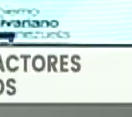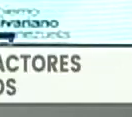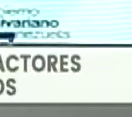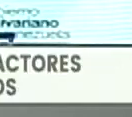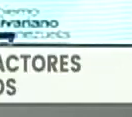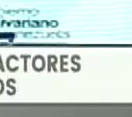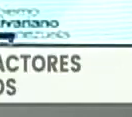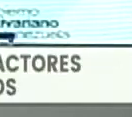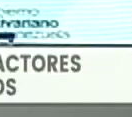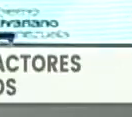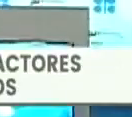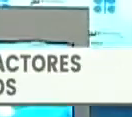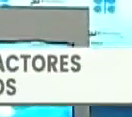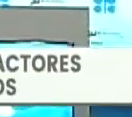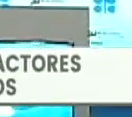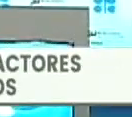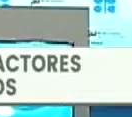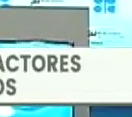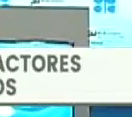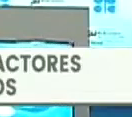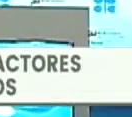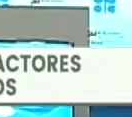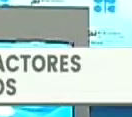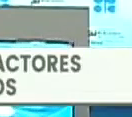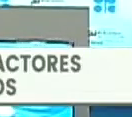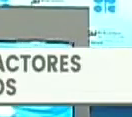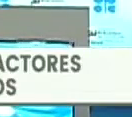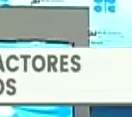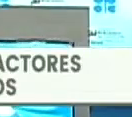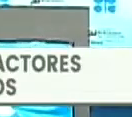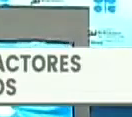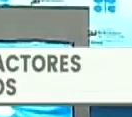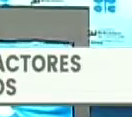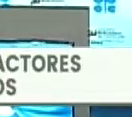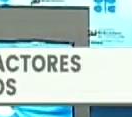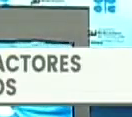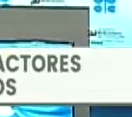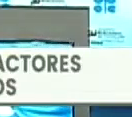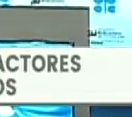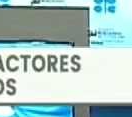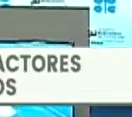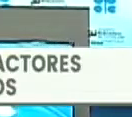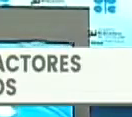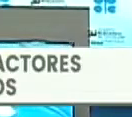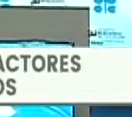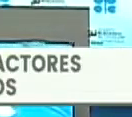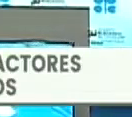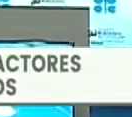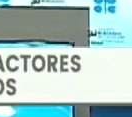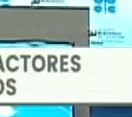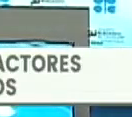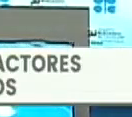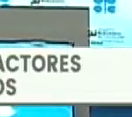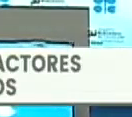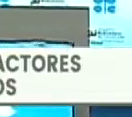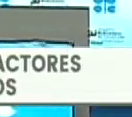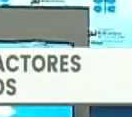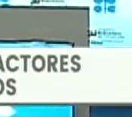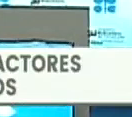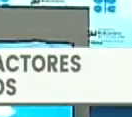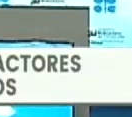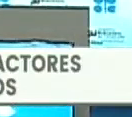trabajadoras corazón y motor de nuestra industria reciban nuestro profundo agradecimiento y apoyo